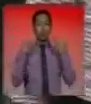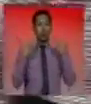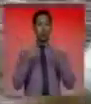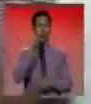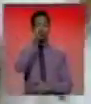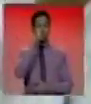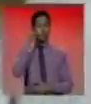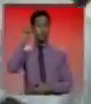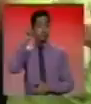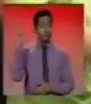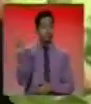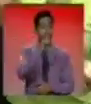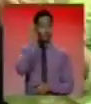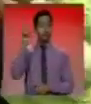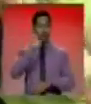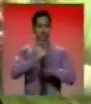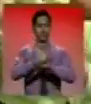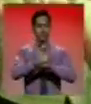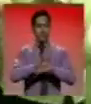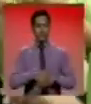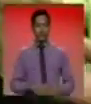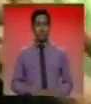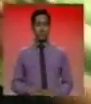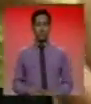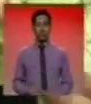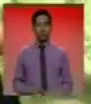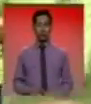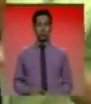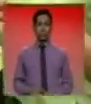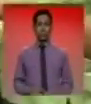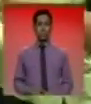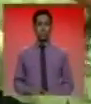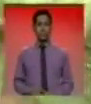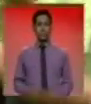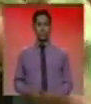Jonathan García, Gama, con la mejor cobertura del país.